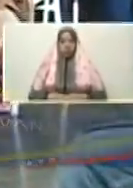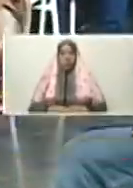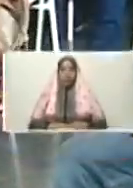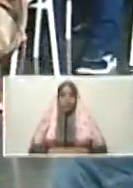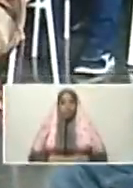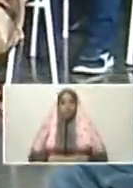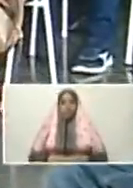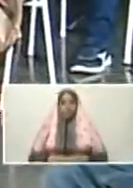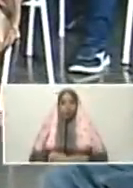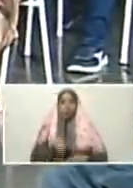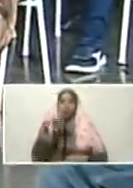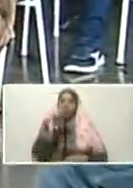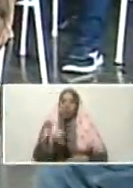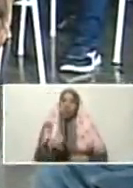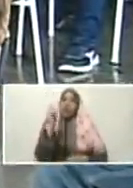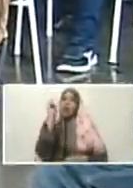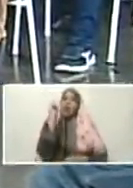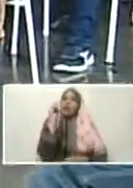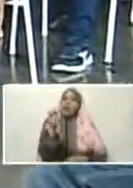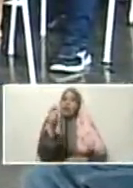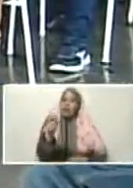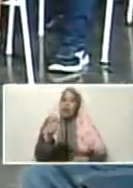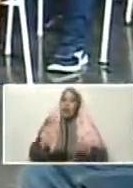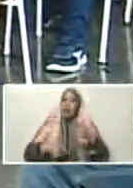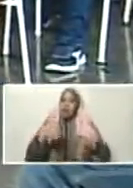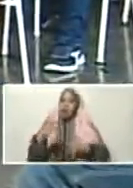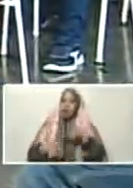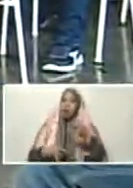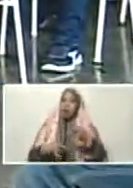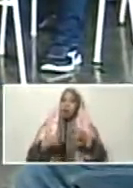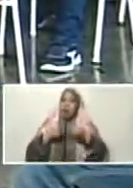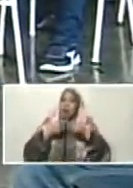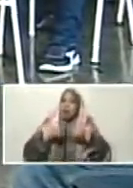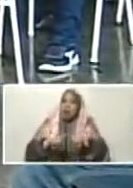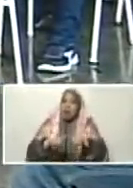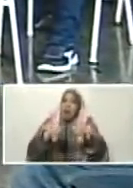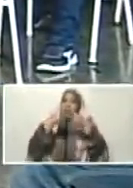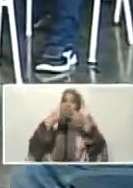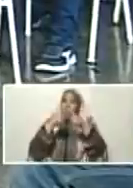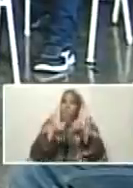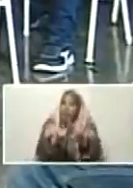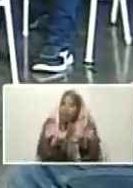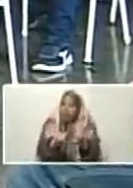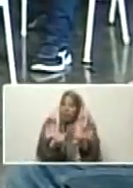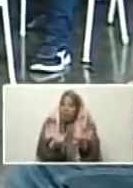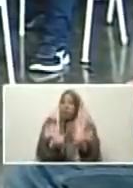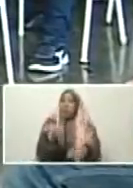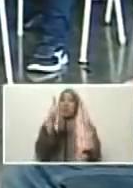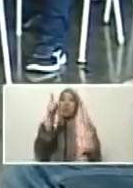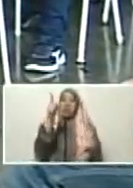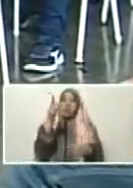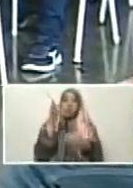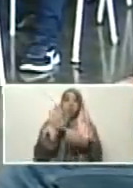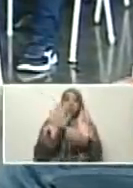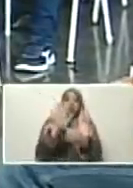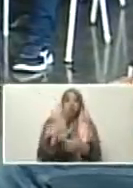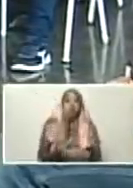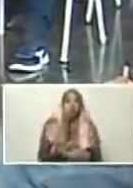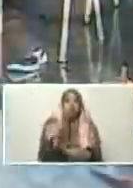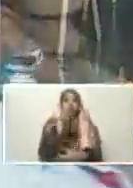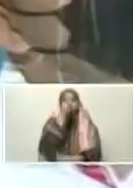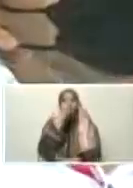de esa tarea depende en buena medida en buenísima medida a doña iris don freddy en